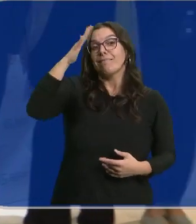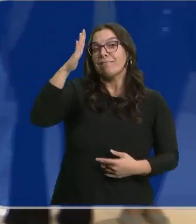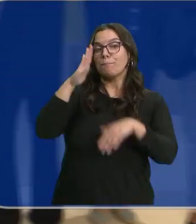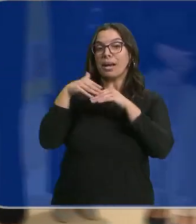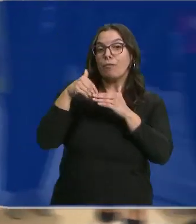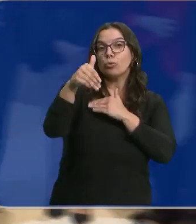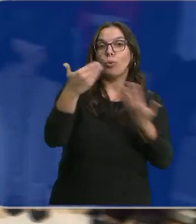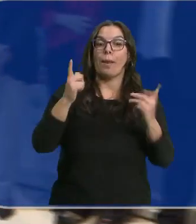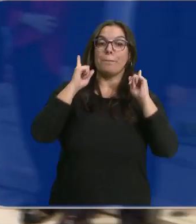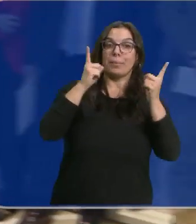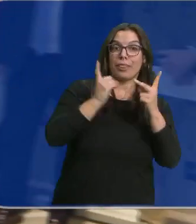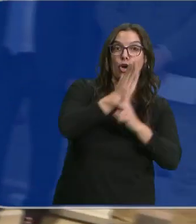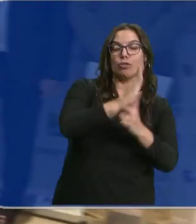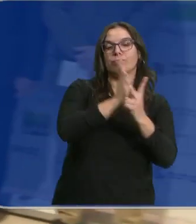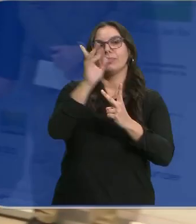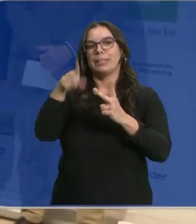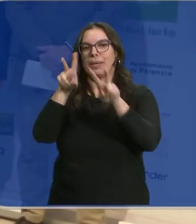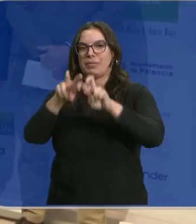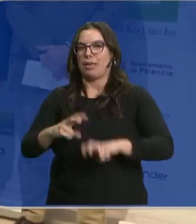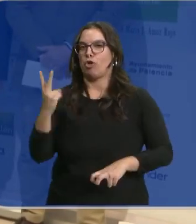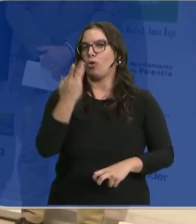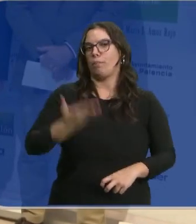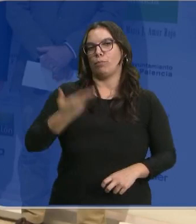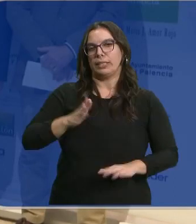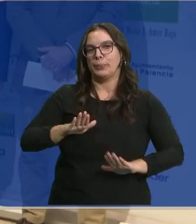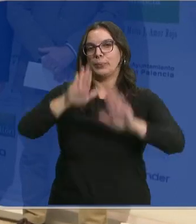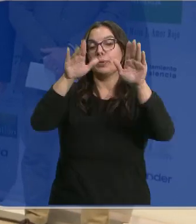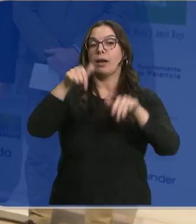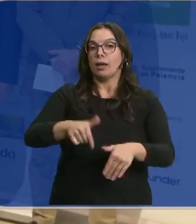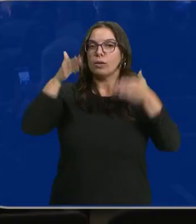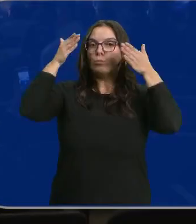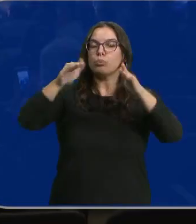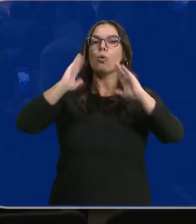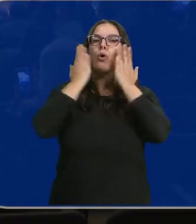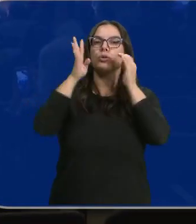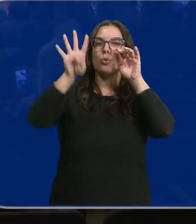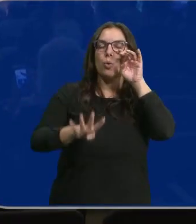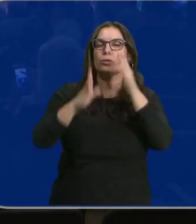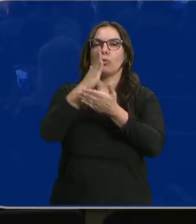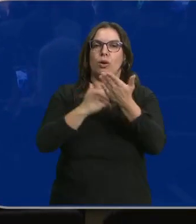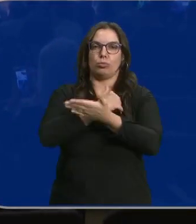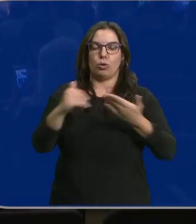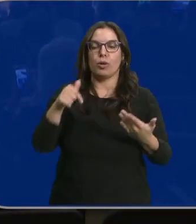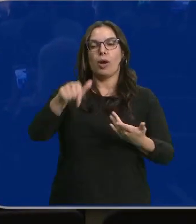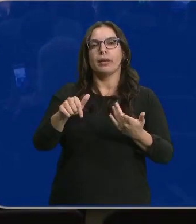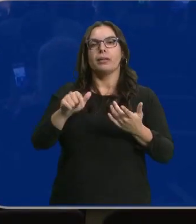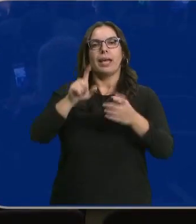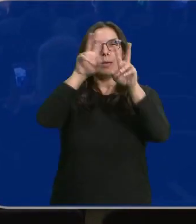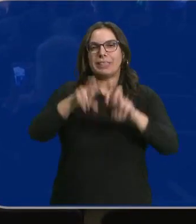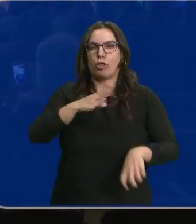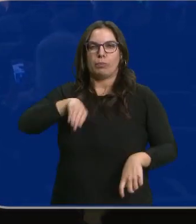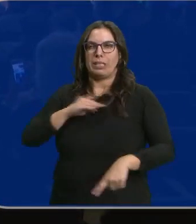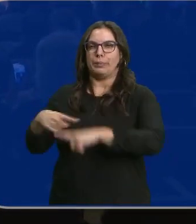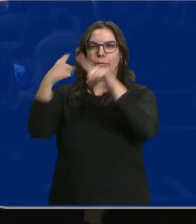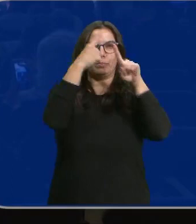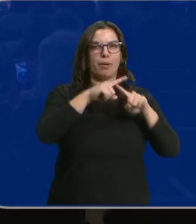cara al futuro, una es la prevención y la otra es la investigación, y en eso se centra este cuarto congreso autonómico que reúne investigadores de toda